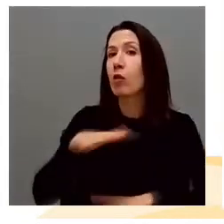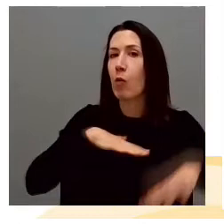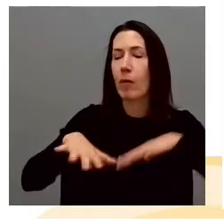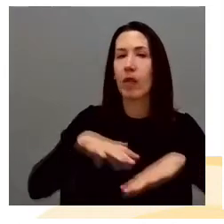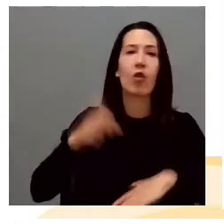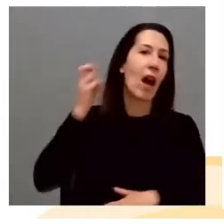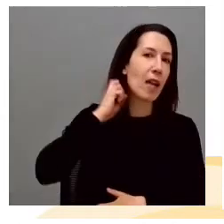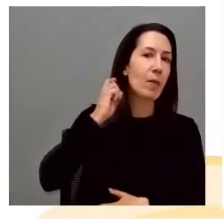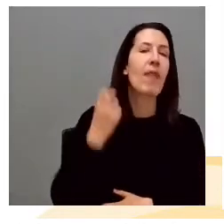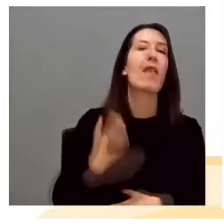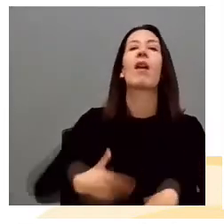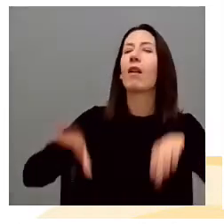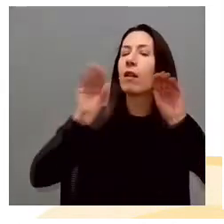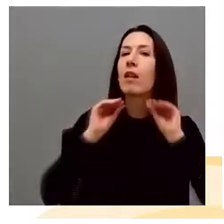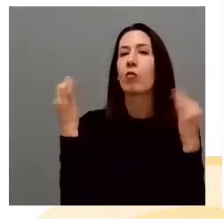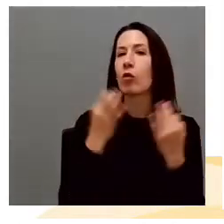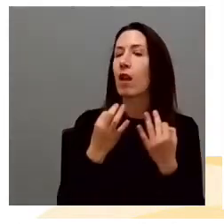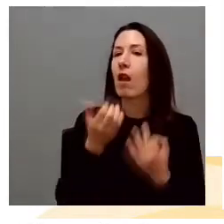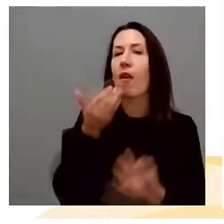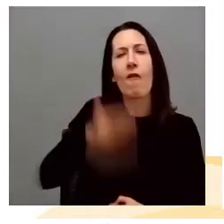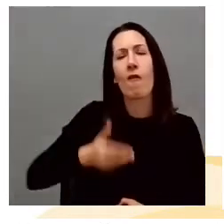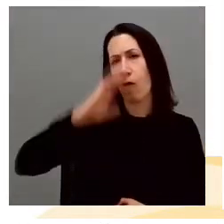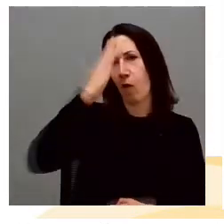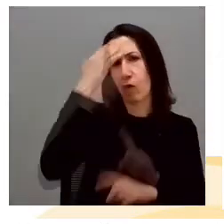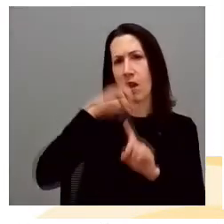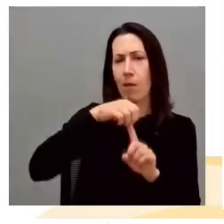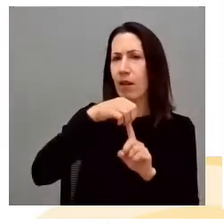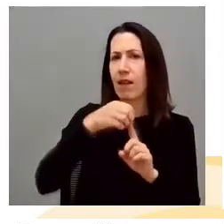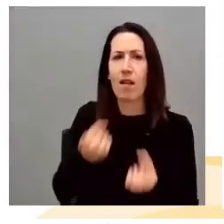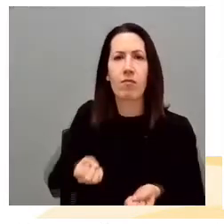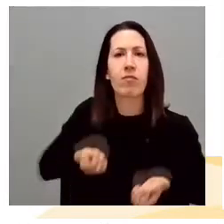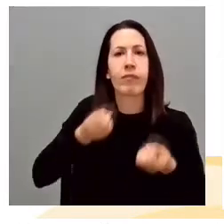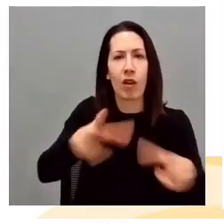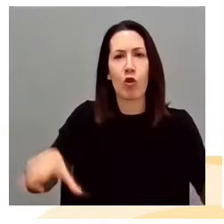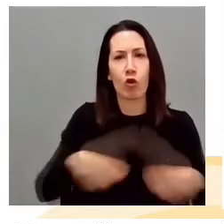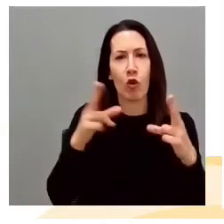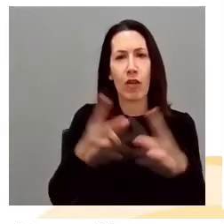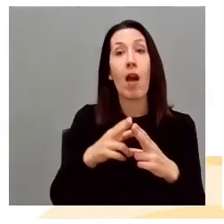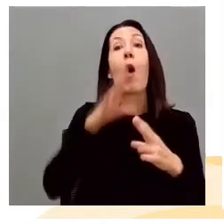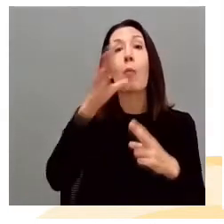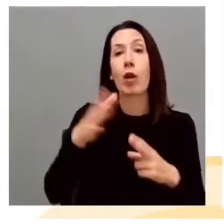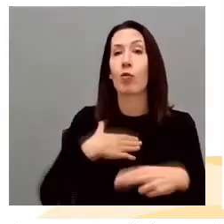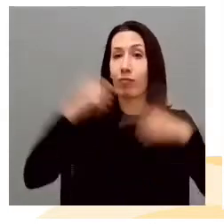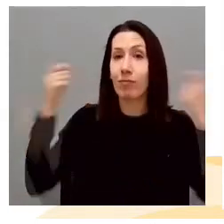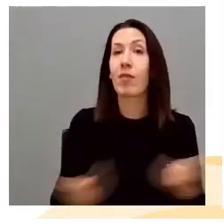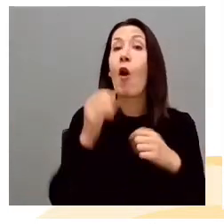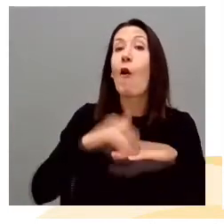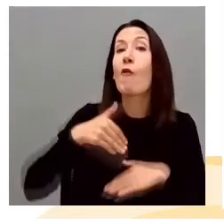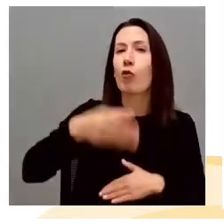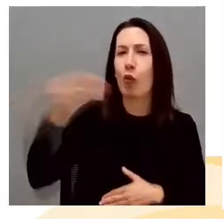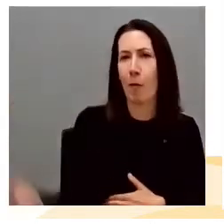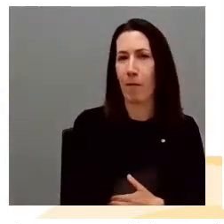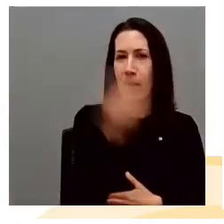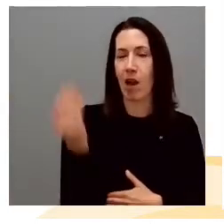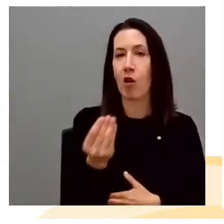esencial transmitir a la sociedad esta necesidad de cambio de mirada y por eso lanzamos Un Futuro Mejor, la campaña del